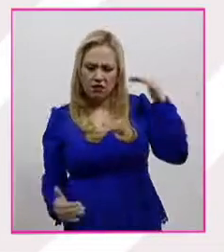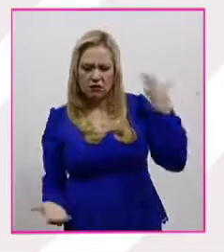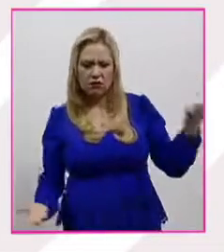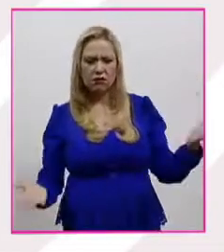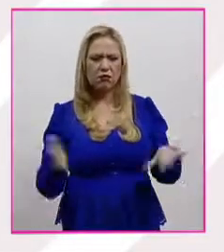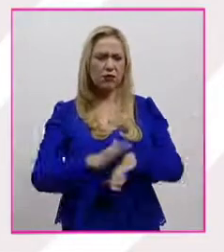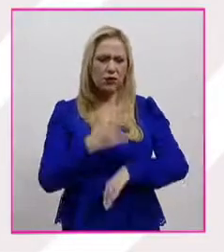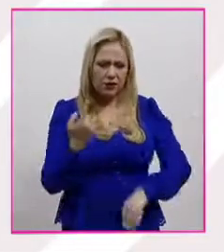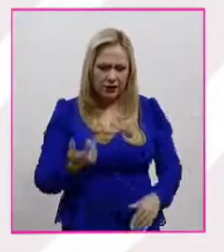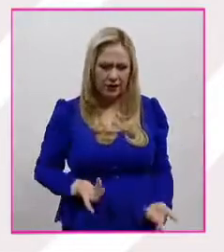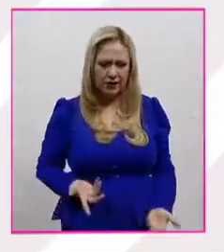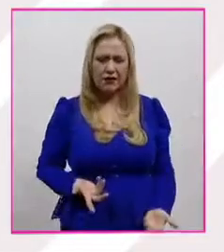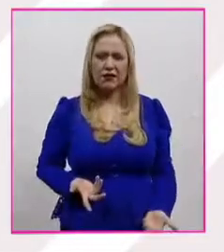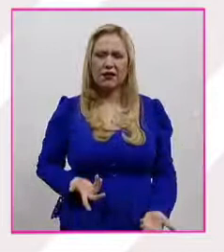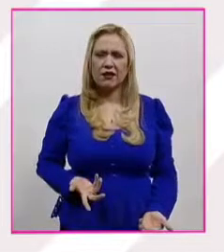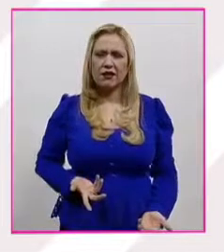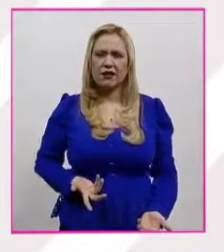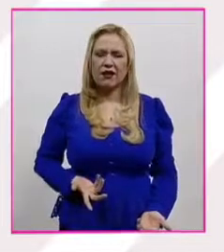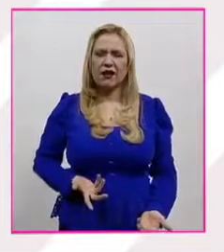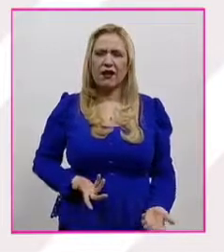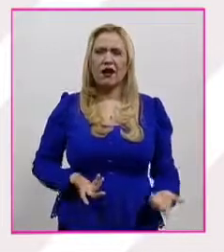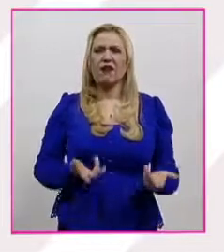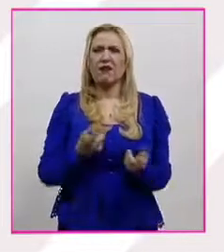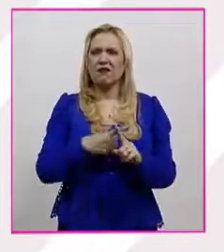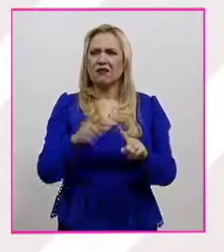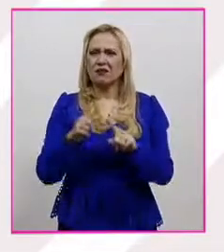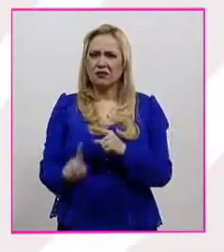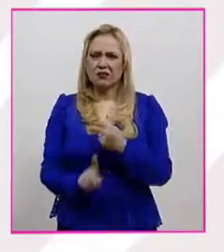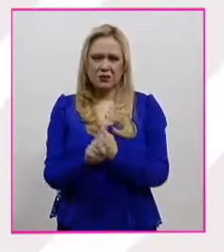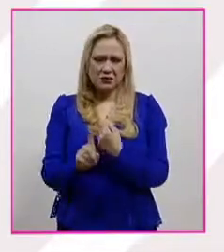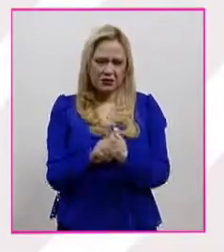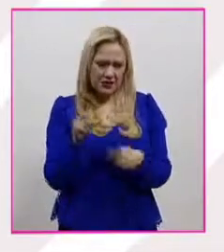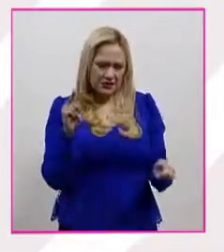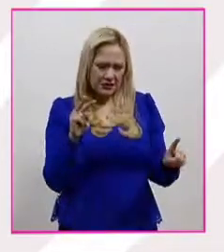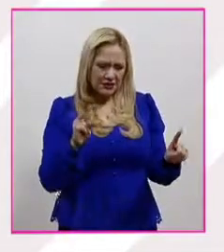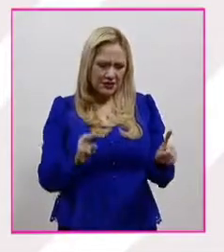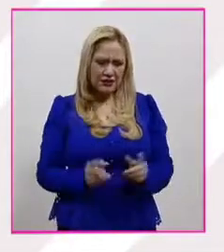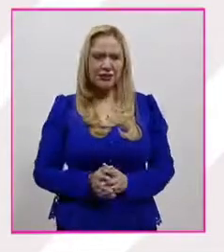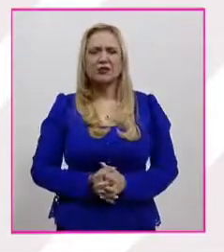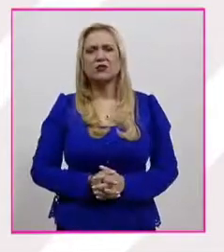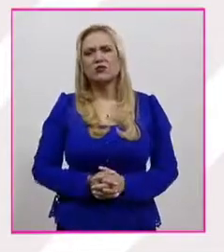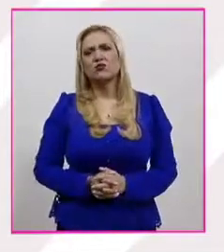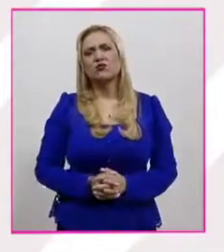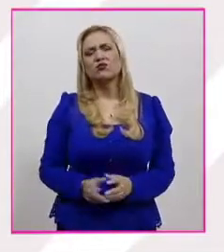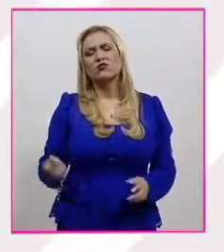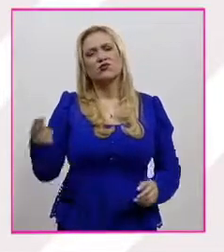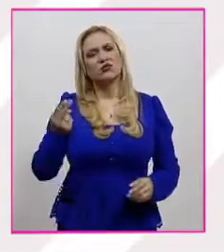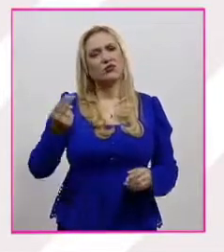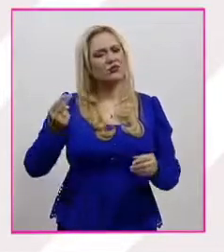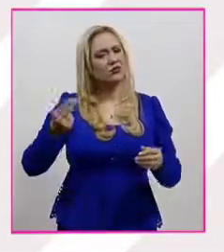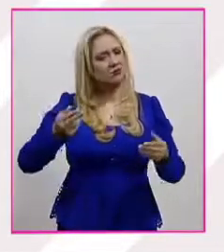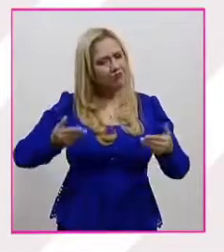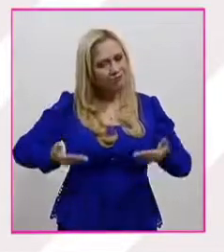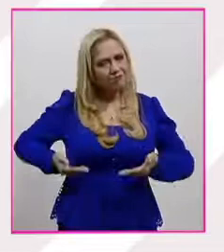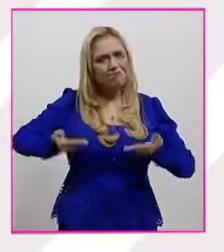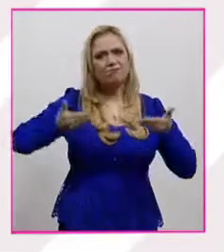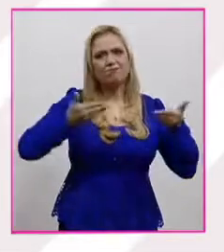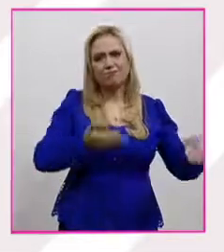y de múltiples sesos que hay en nuestra propia forma de relacionarnos y de construir en